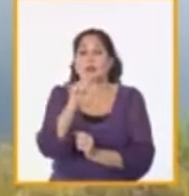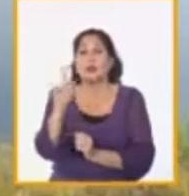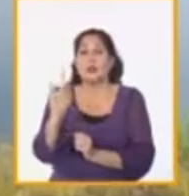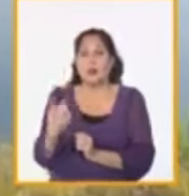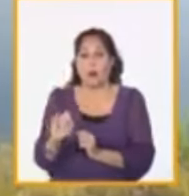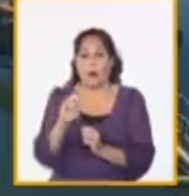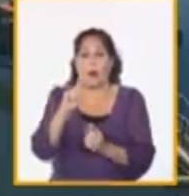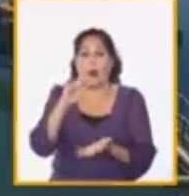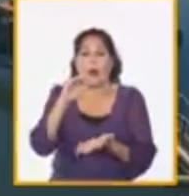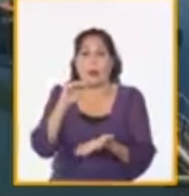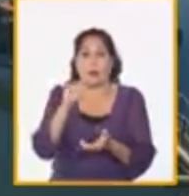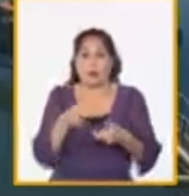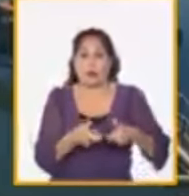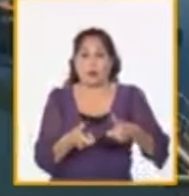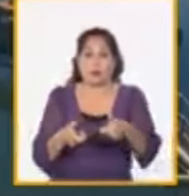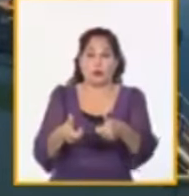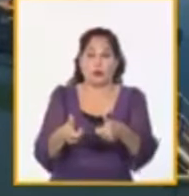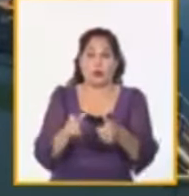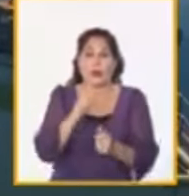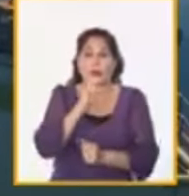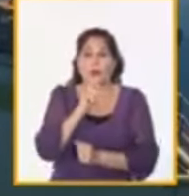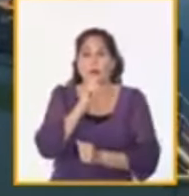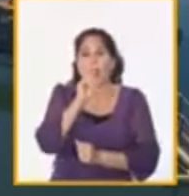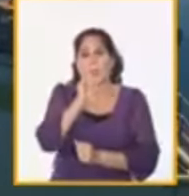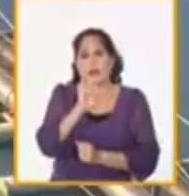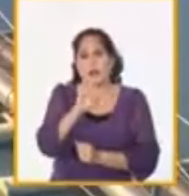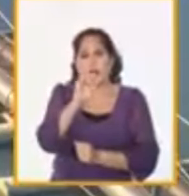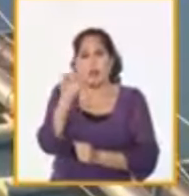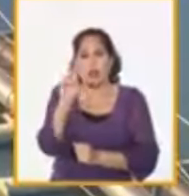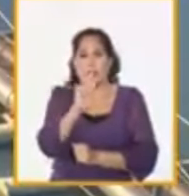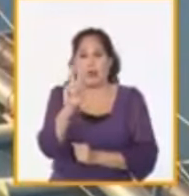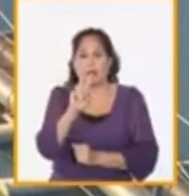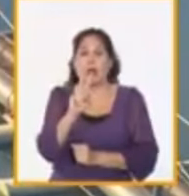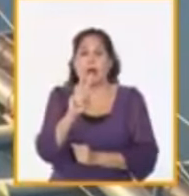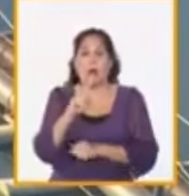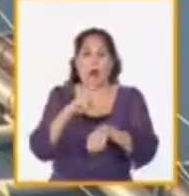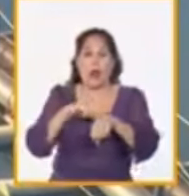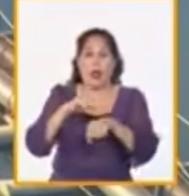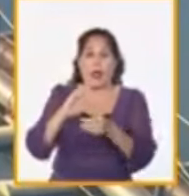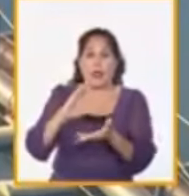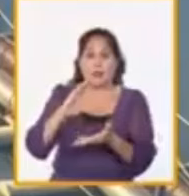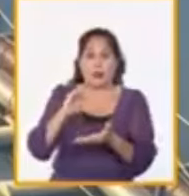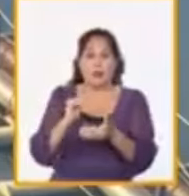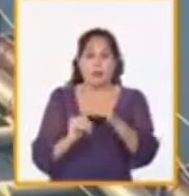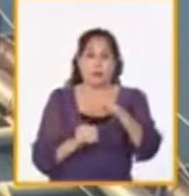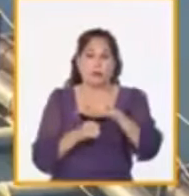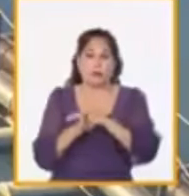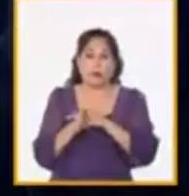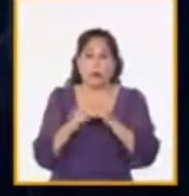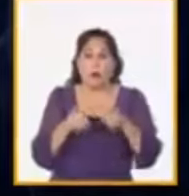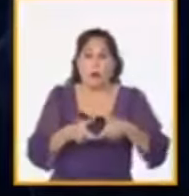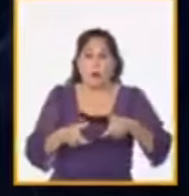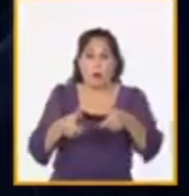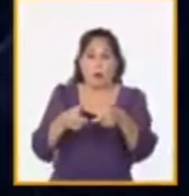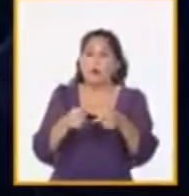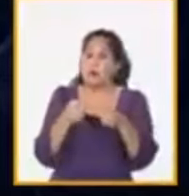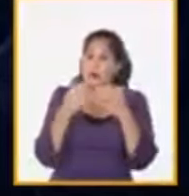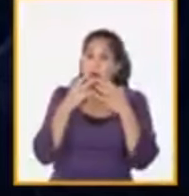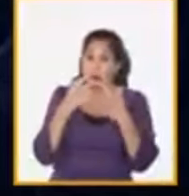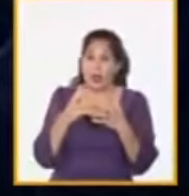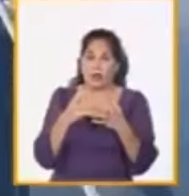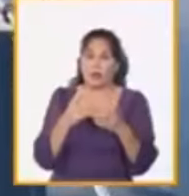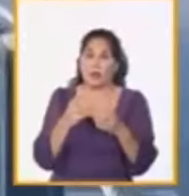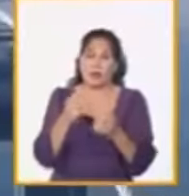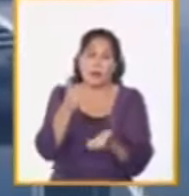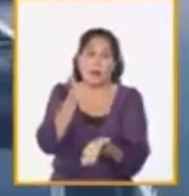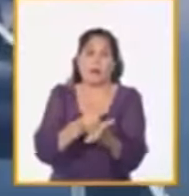a la ciudad, teníamos un déficit de 762 litros por segundo. Este es vital para nosotros, para la cabecera